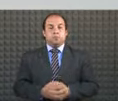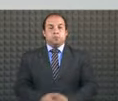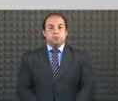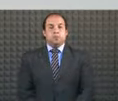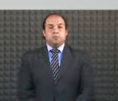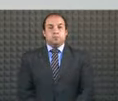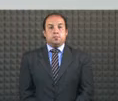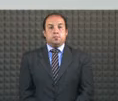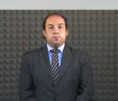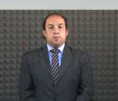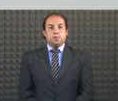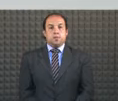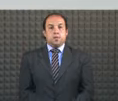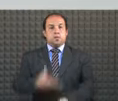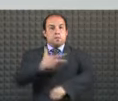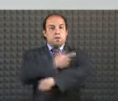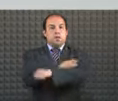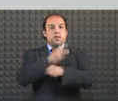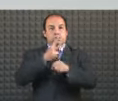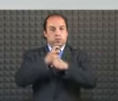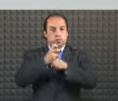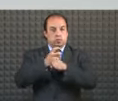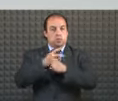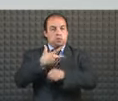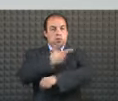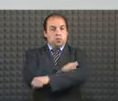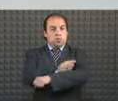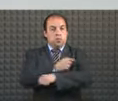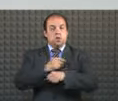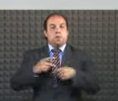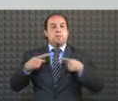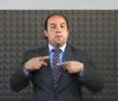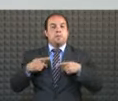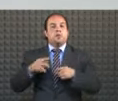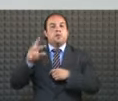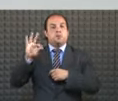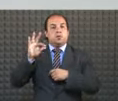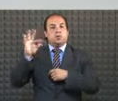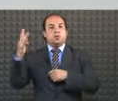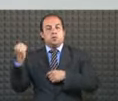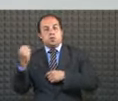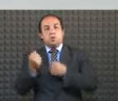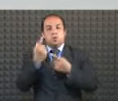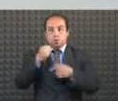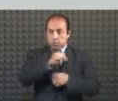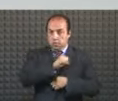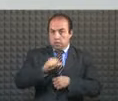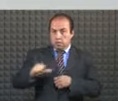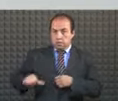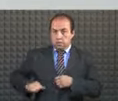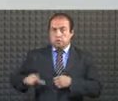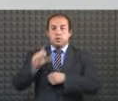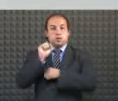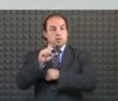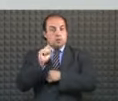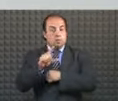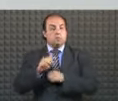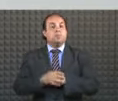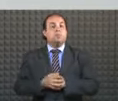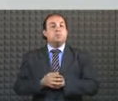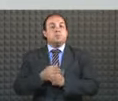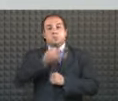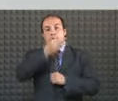a vacunar segunda dosis de población de 40 a 49 de algunas alcaldías, y también la buena noticia de que